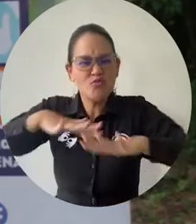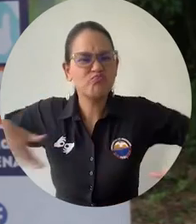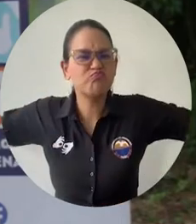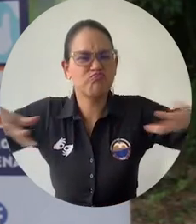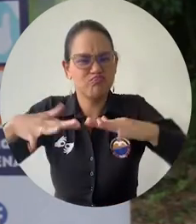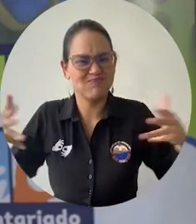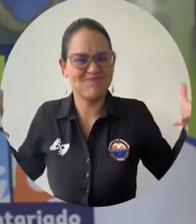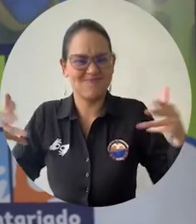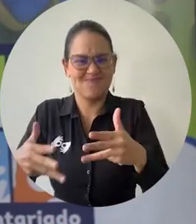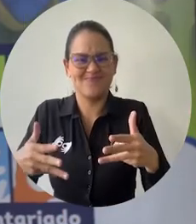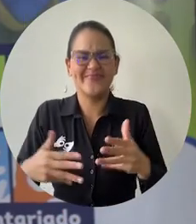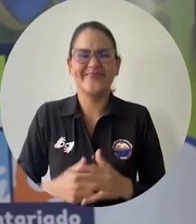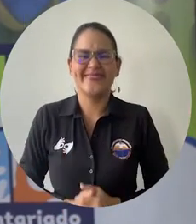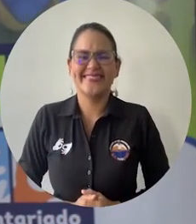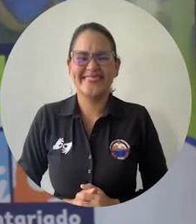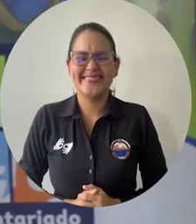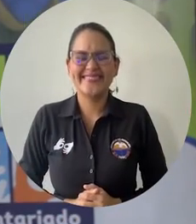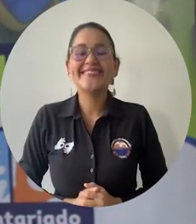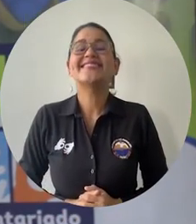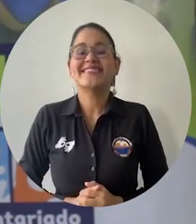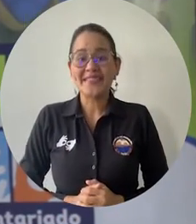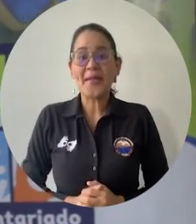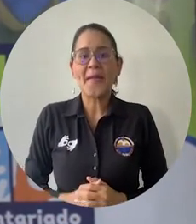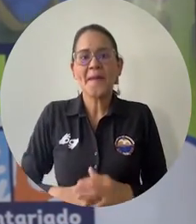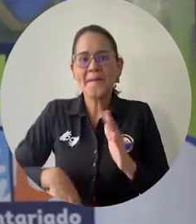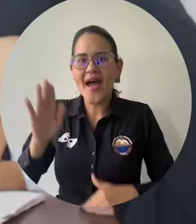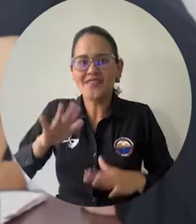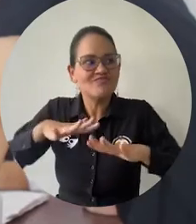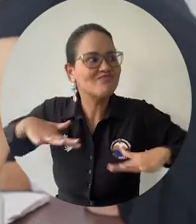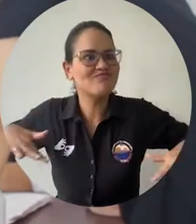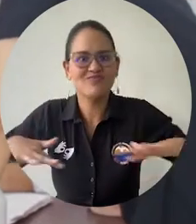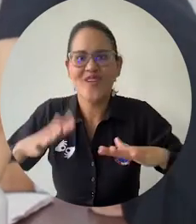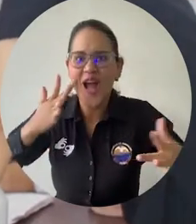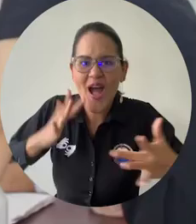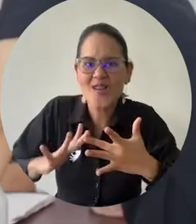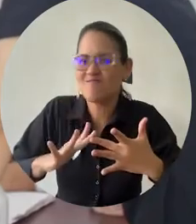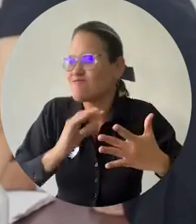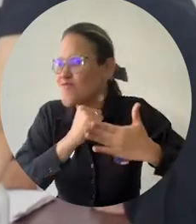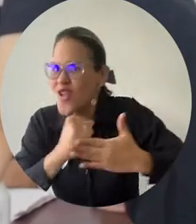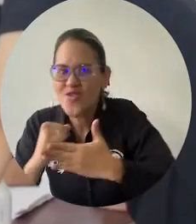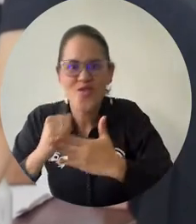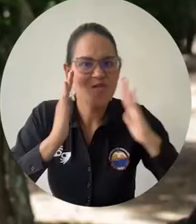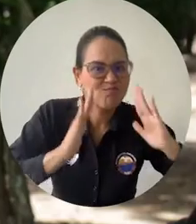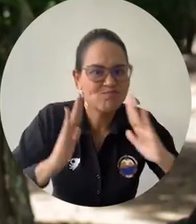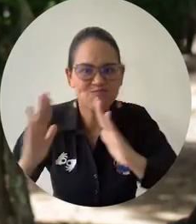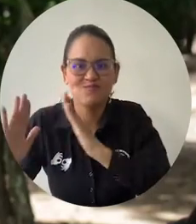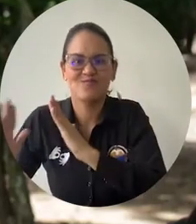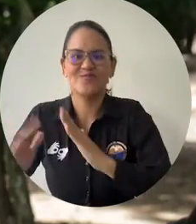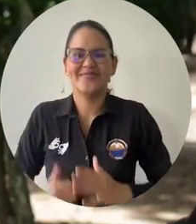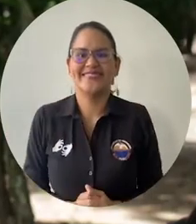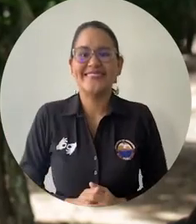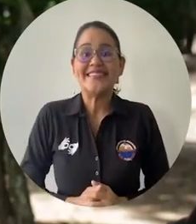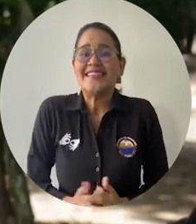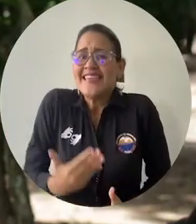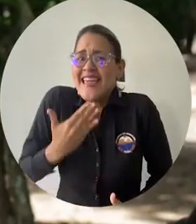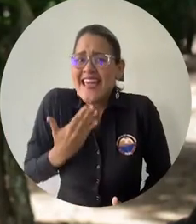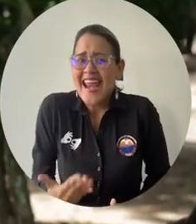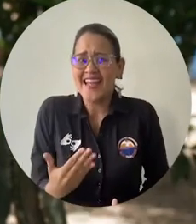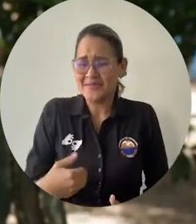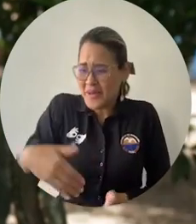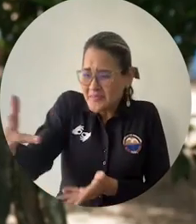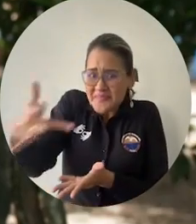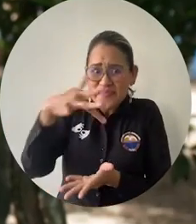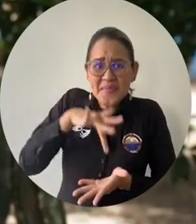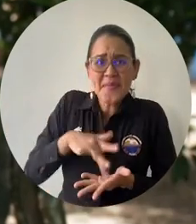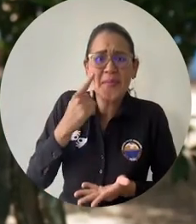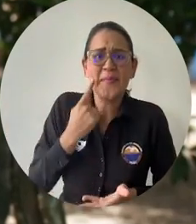brindado por la Universidad. Este escenario, el cual es propicio para todas las comunidades. Muchas gracias por esta atención acá al pueblo,